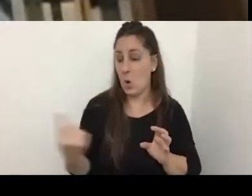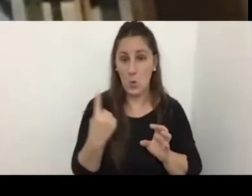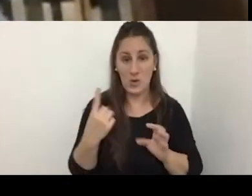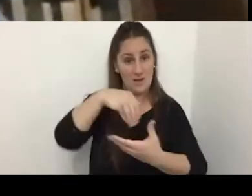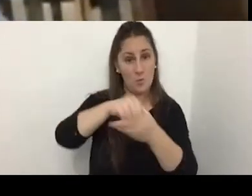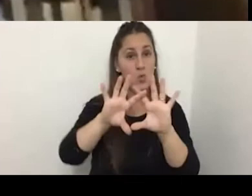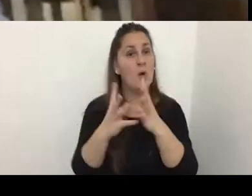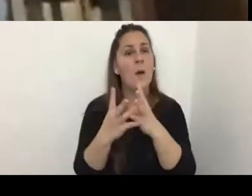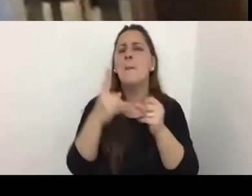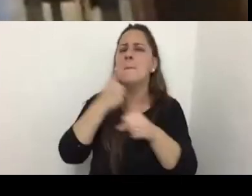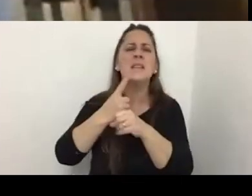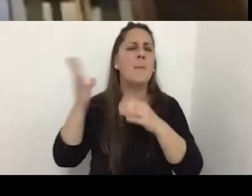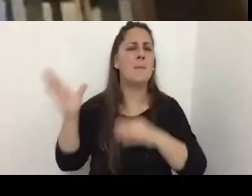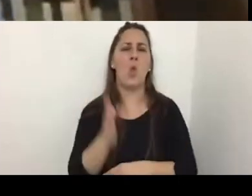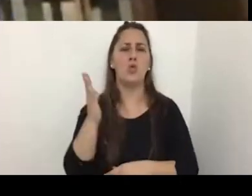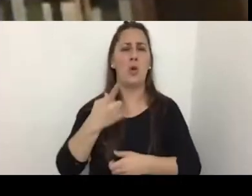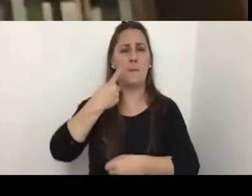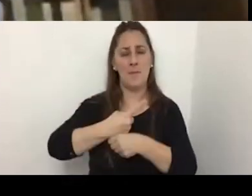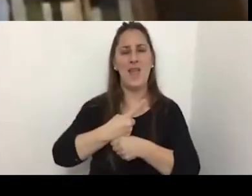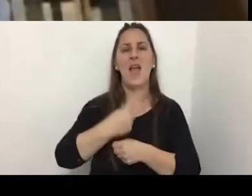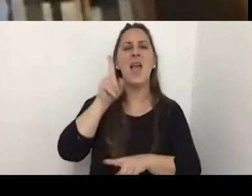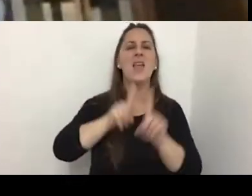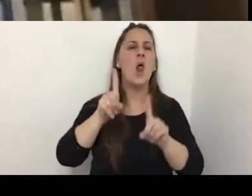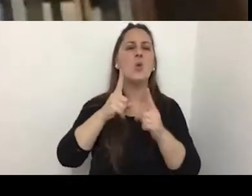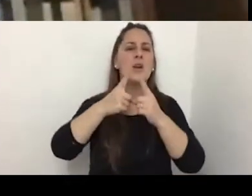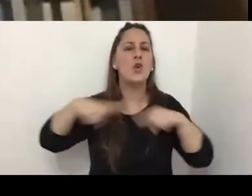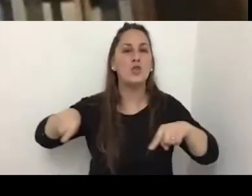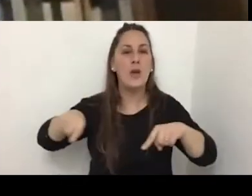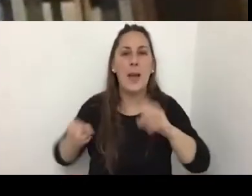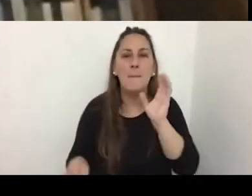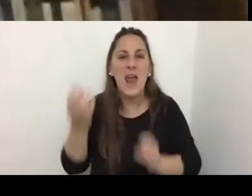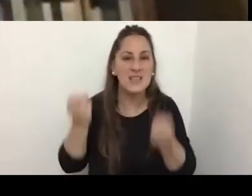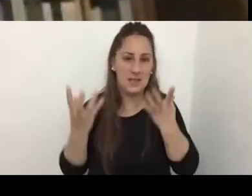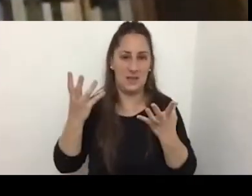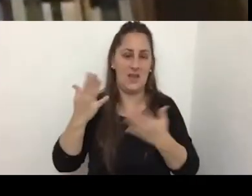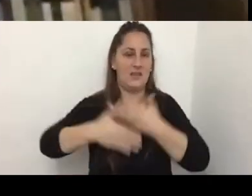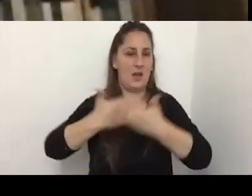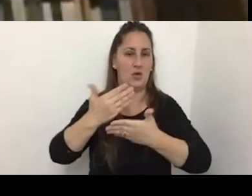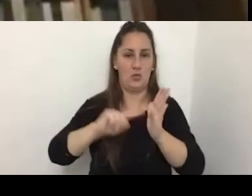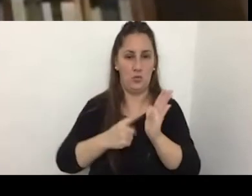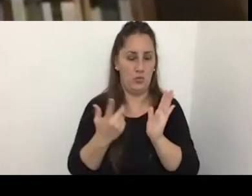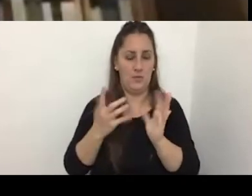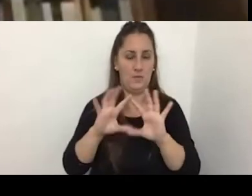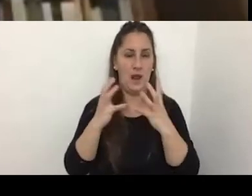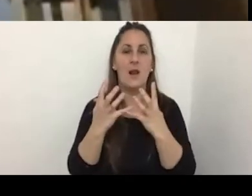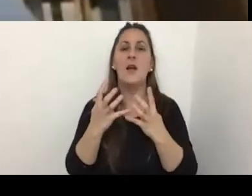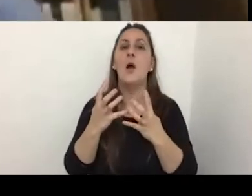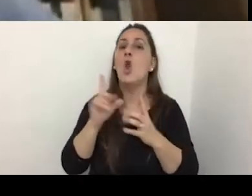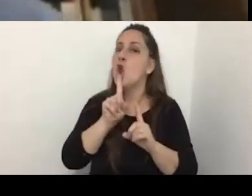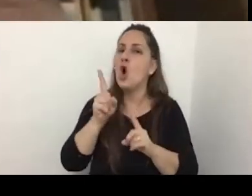producción primaria y algunos nichos de desarrollo industrial, punto. No del proceso de industrialización